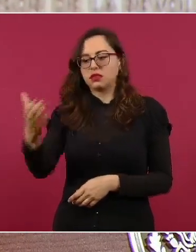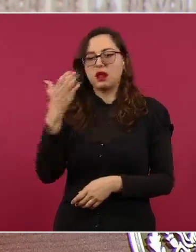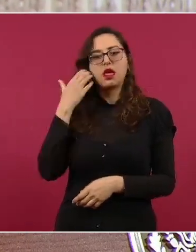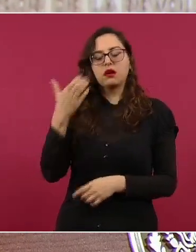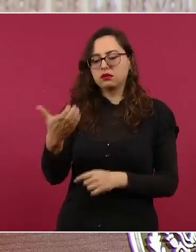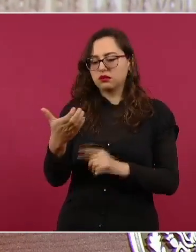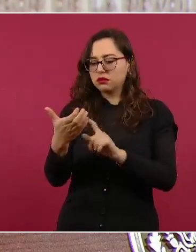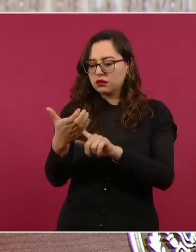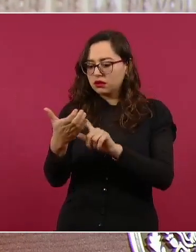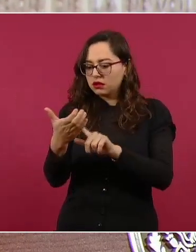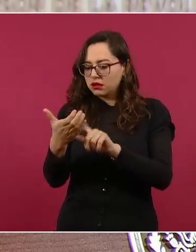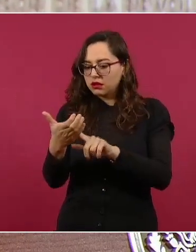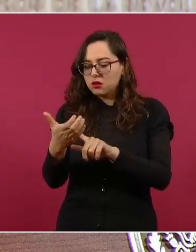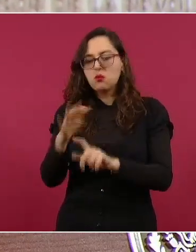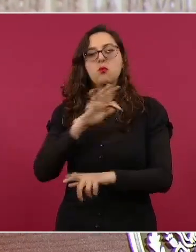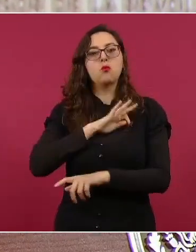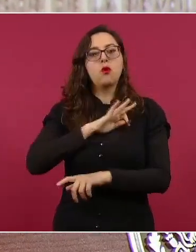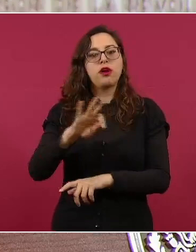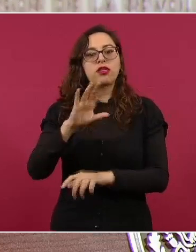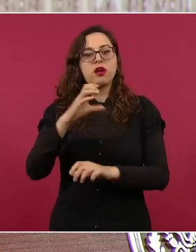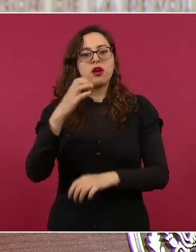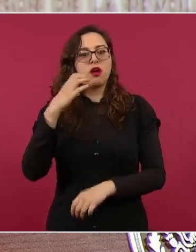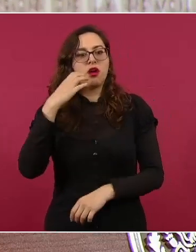y puede ejercer sus derechos de réplica.